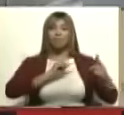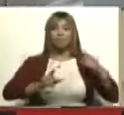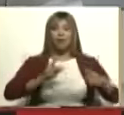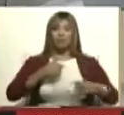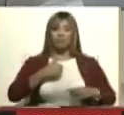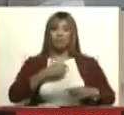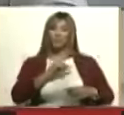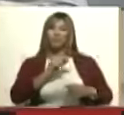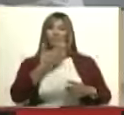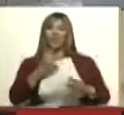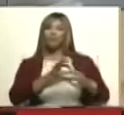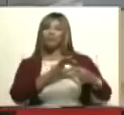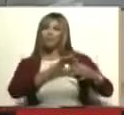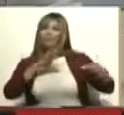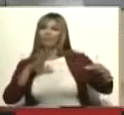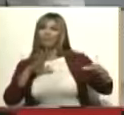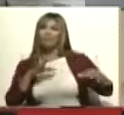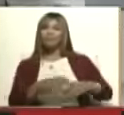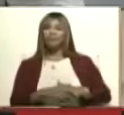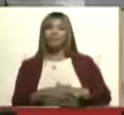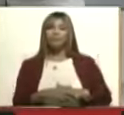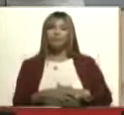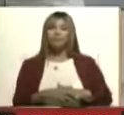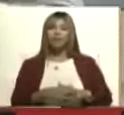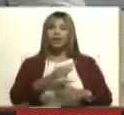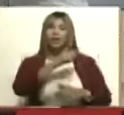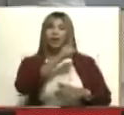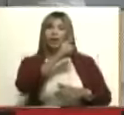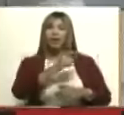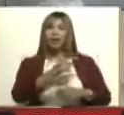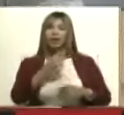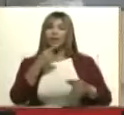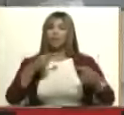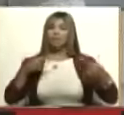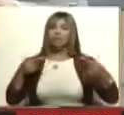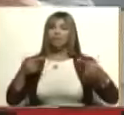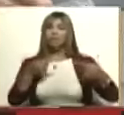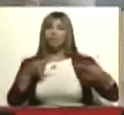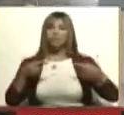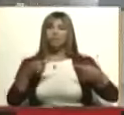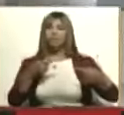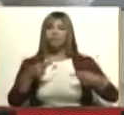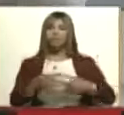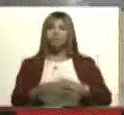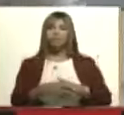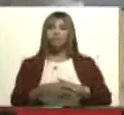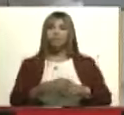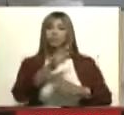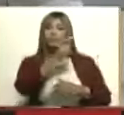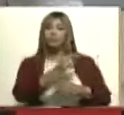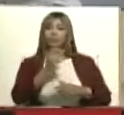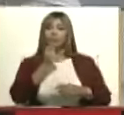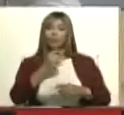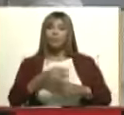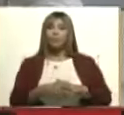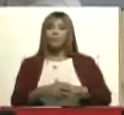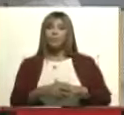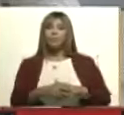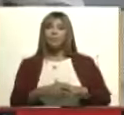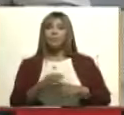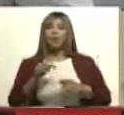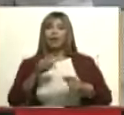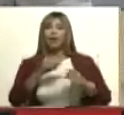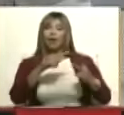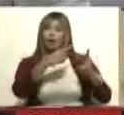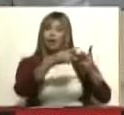manager. Ello ocasionó, obviamente, disputas entre Natalia, Guillermo Mezquita, que son